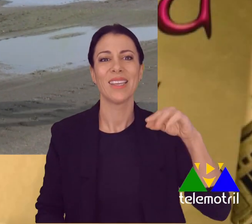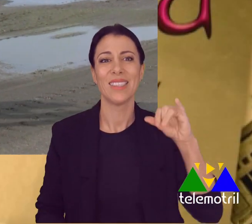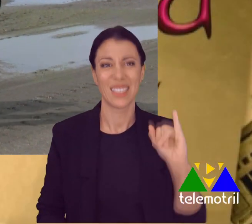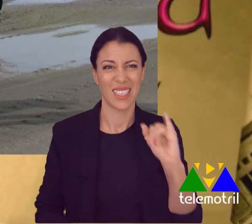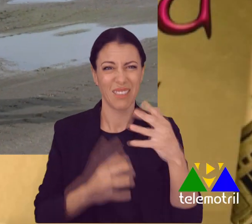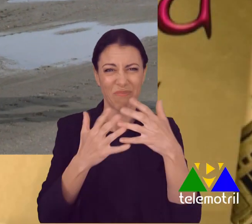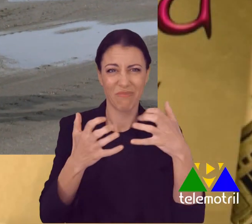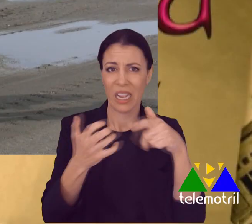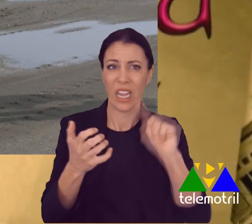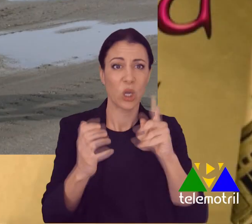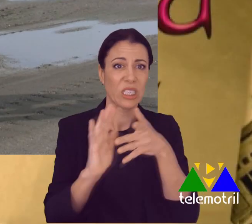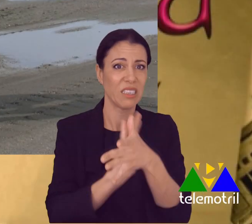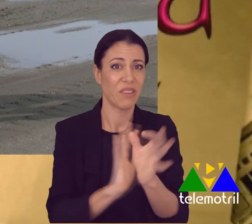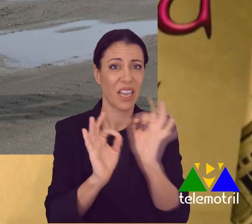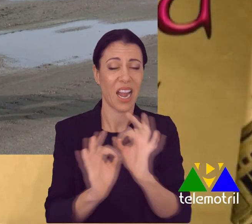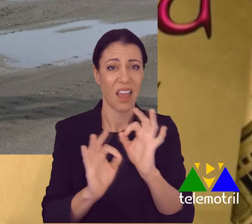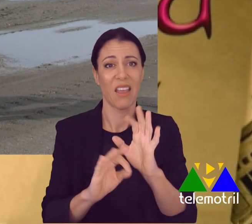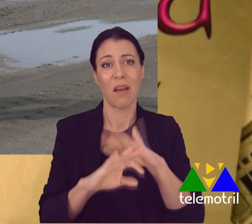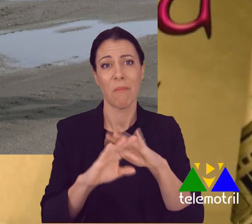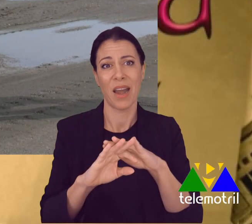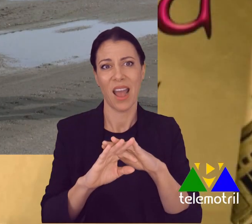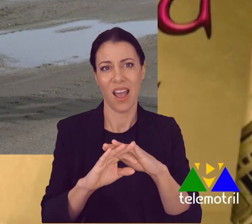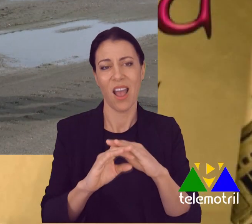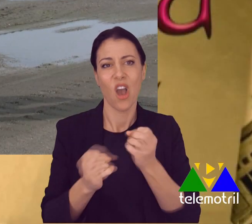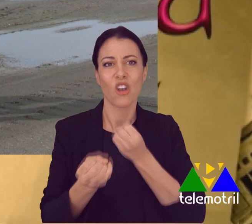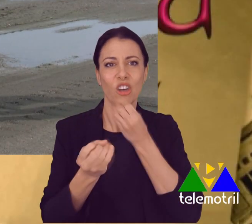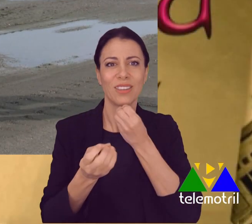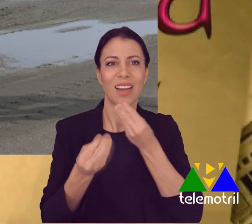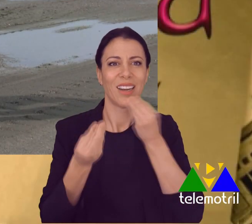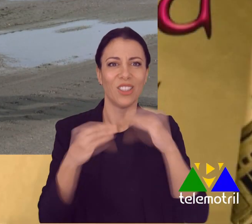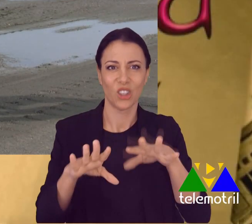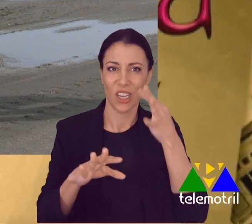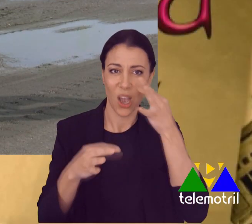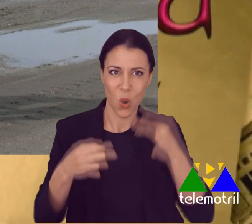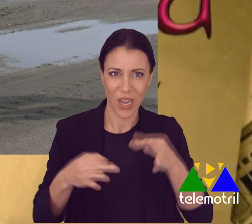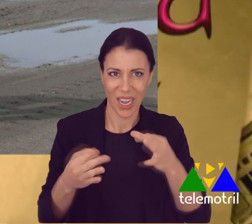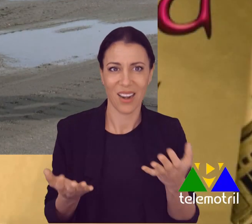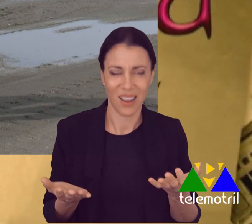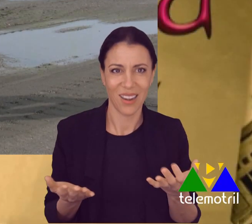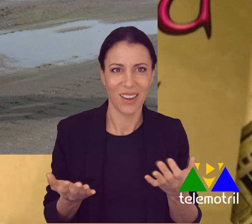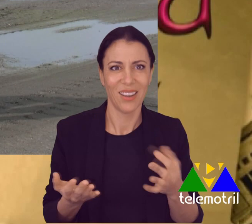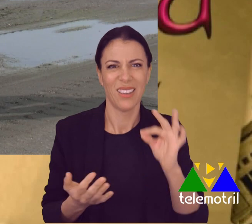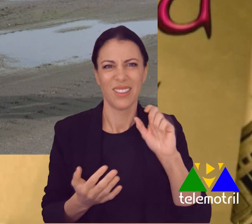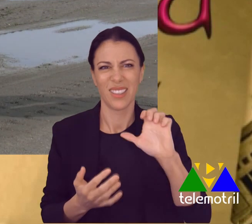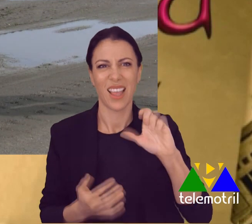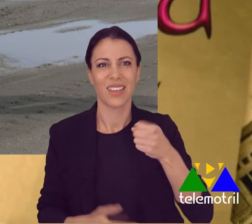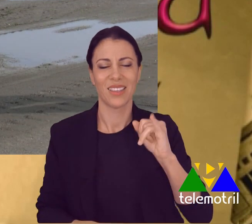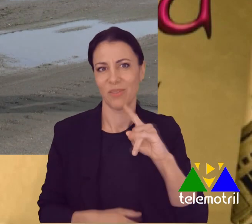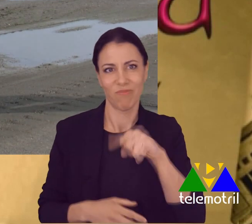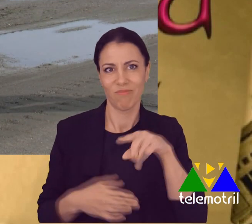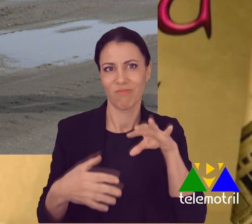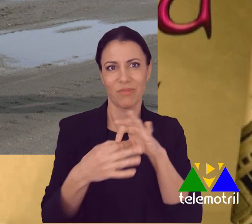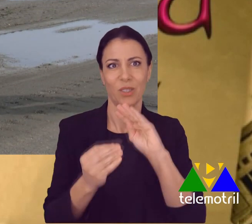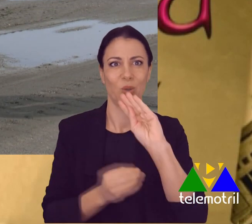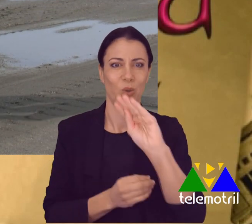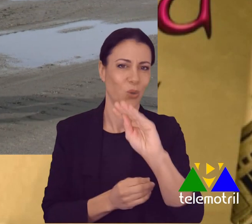por la leyenda, para nosotros, ¿no? la leyenda original del escudo, que es Ceci Civitas Ceci Firmum Julium, fiel a